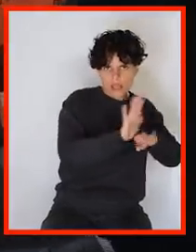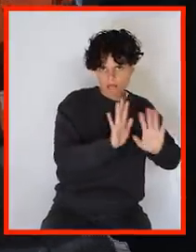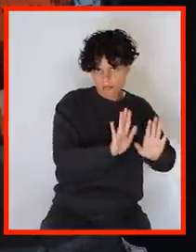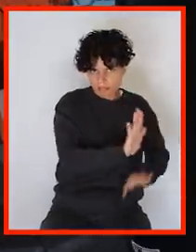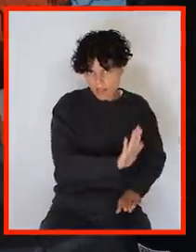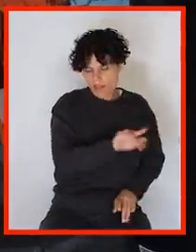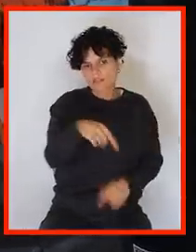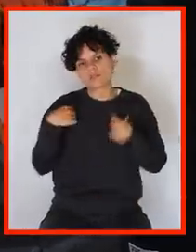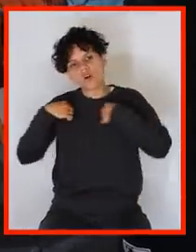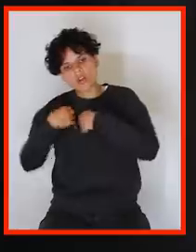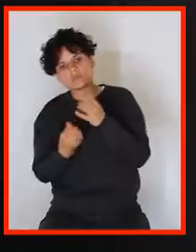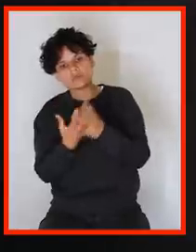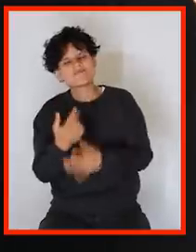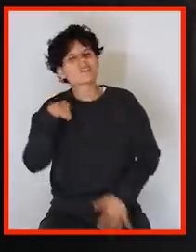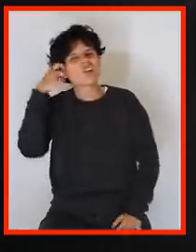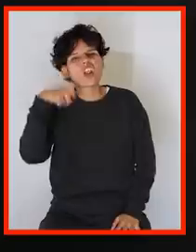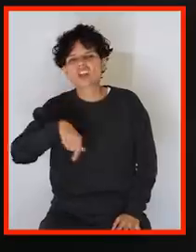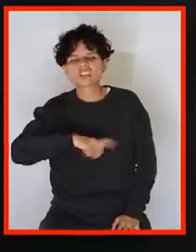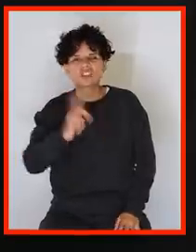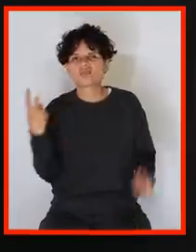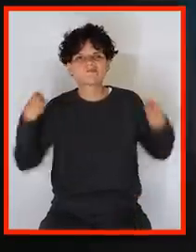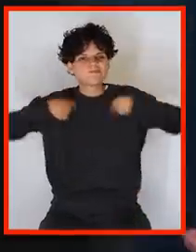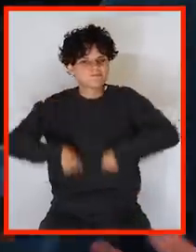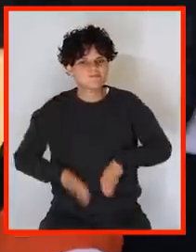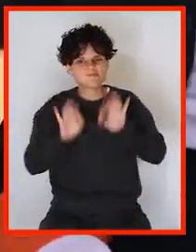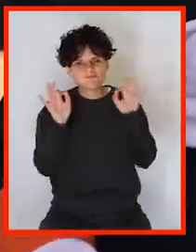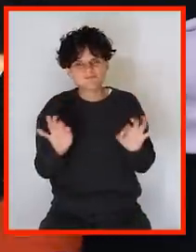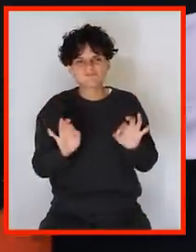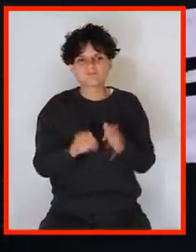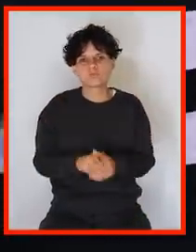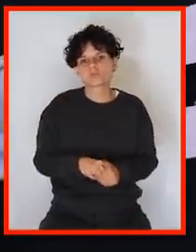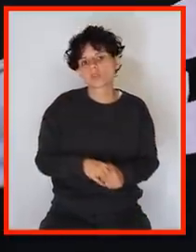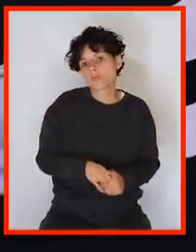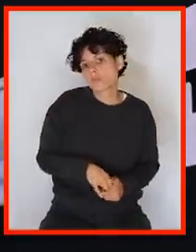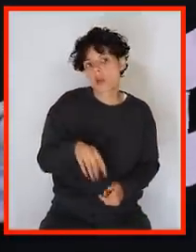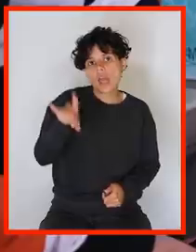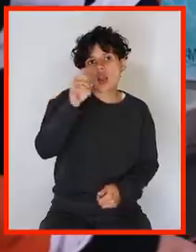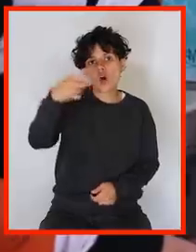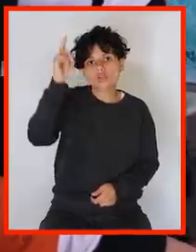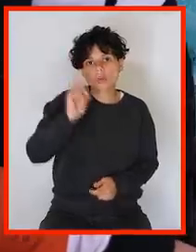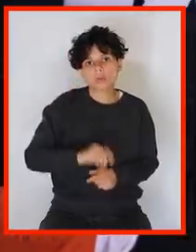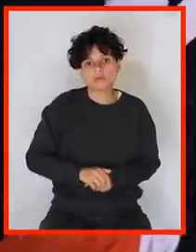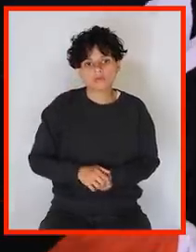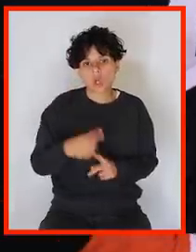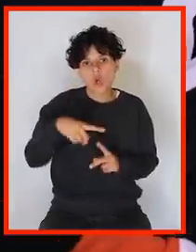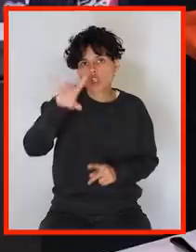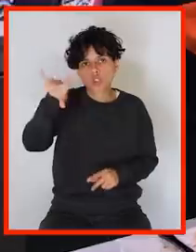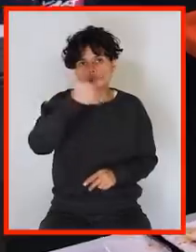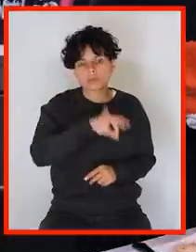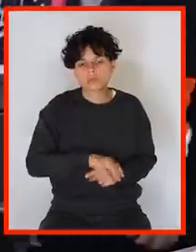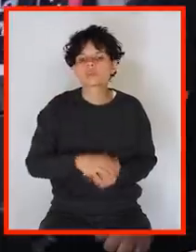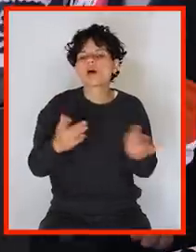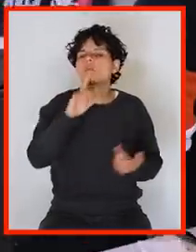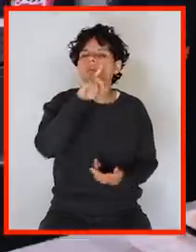No, compadre, nunca, vos. Yo sé que esta talla no me queda así. Ah, pero no te enojes, vos. Yo creo que ese, no. ese sí.